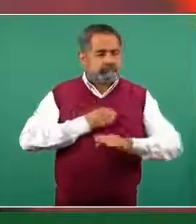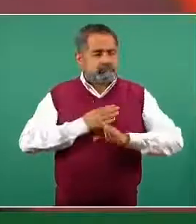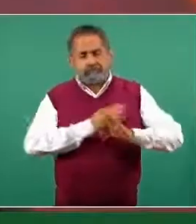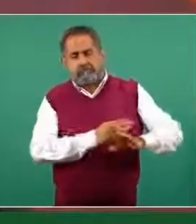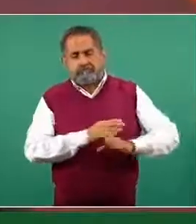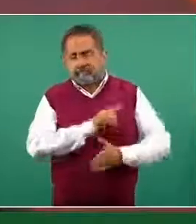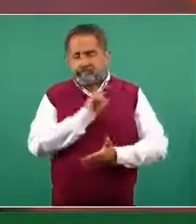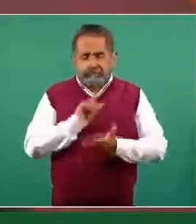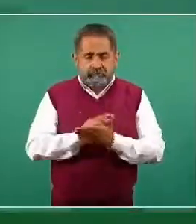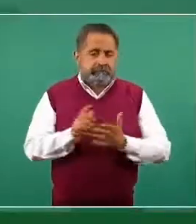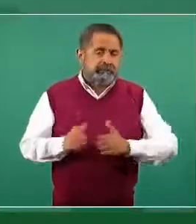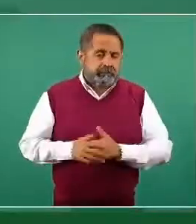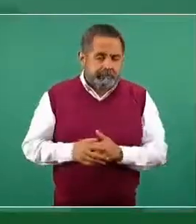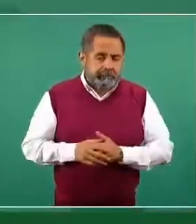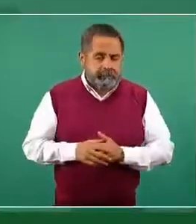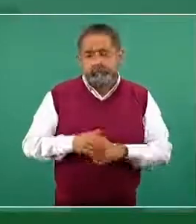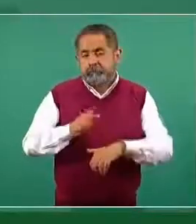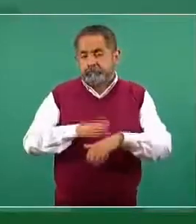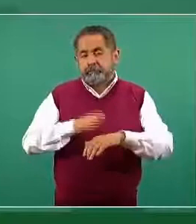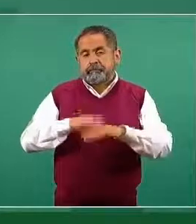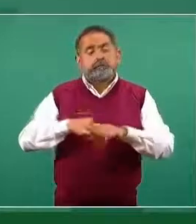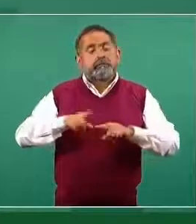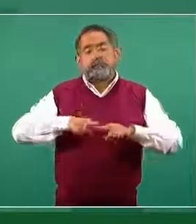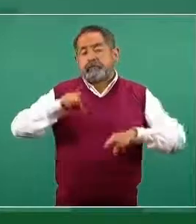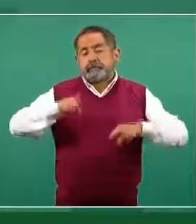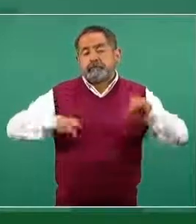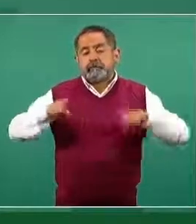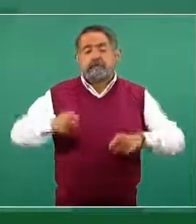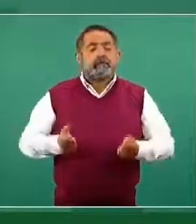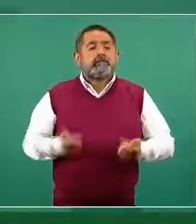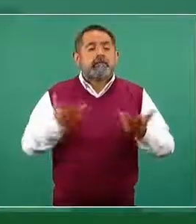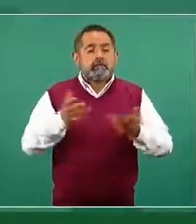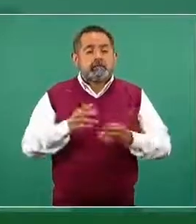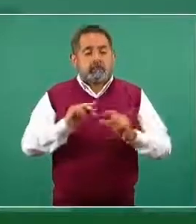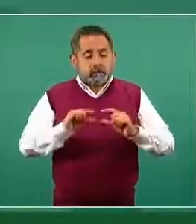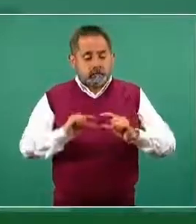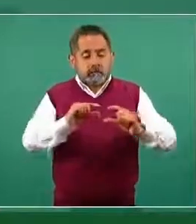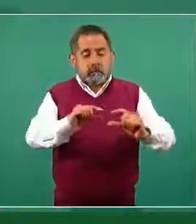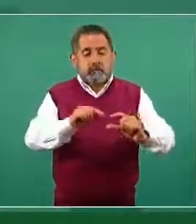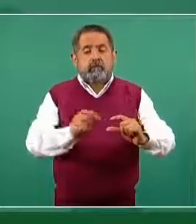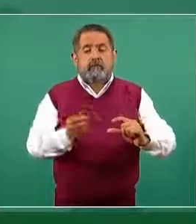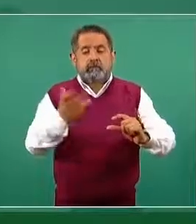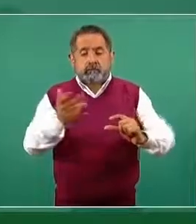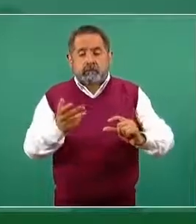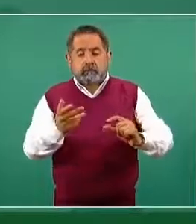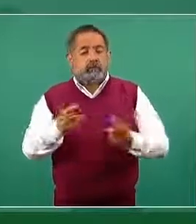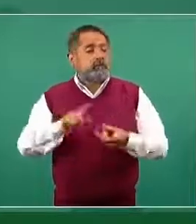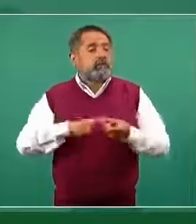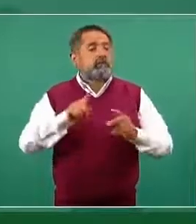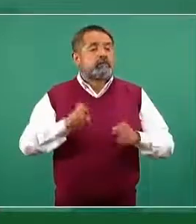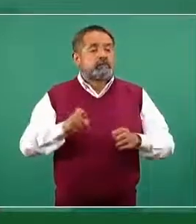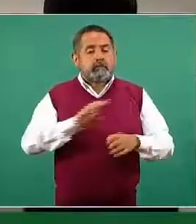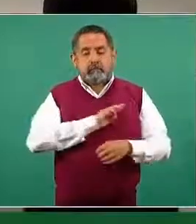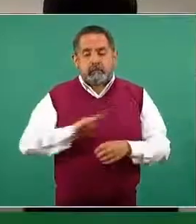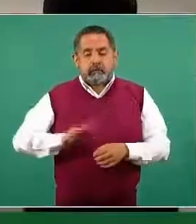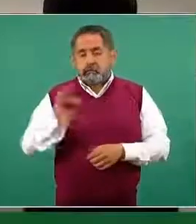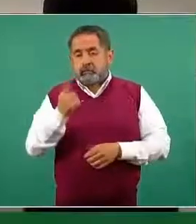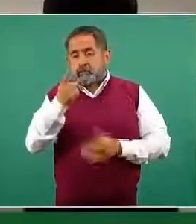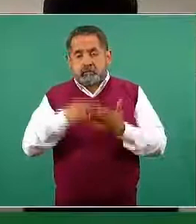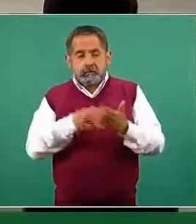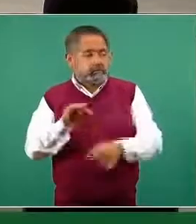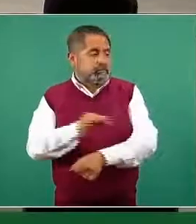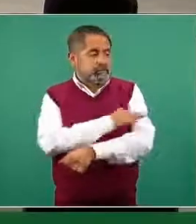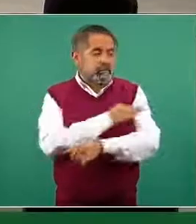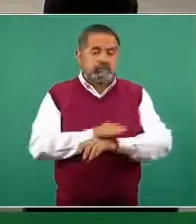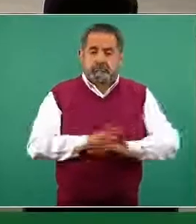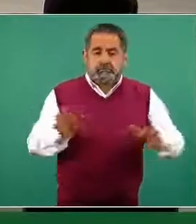Bueno, personalmente, dependiendo de la vacuna que le corresponda, de acuerdo al municipio en el que vive, puede ser una dosis